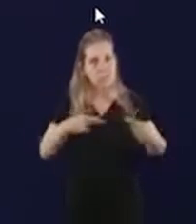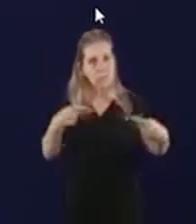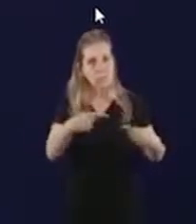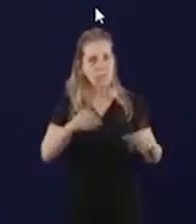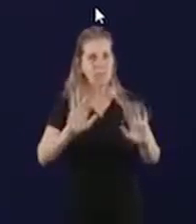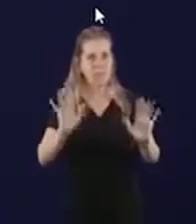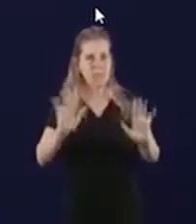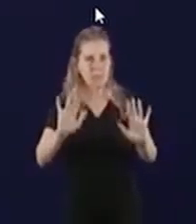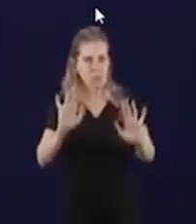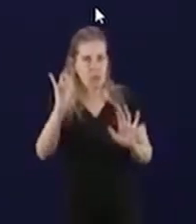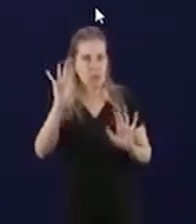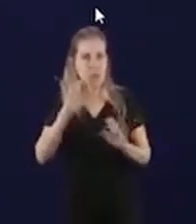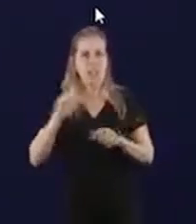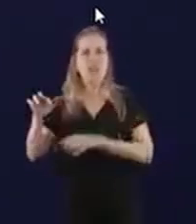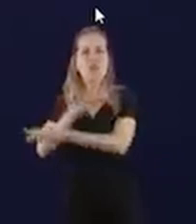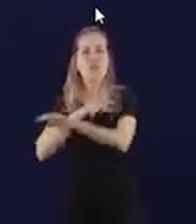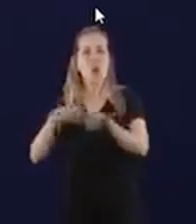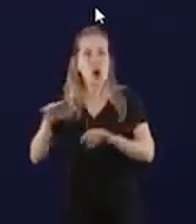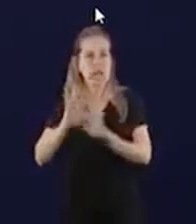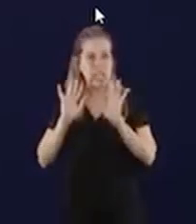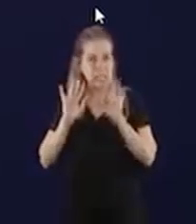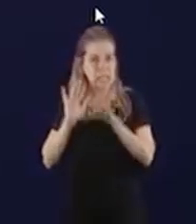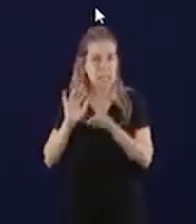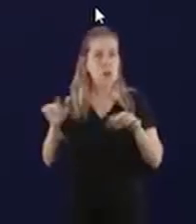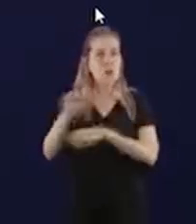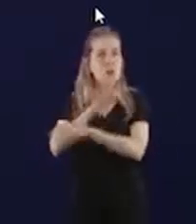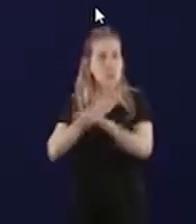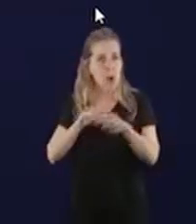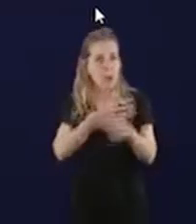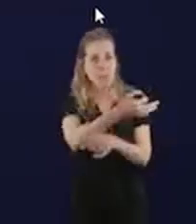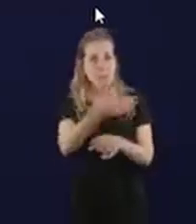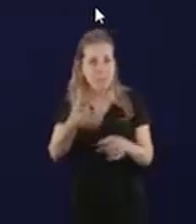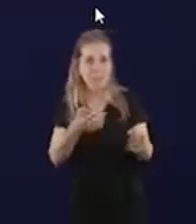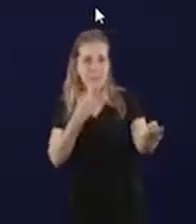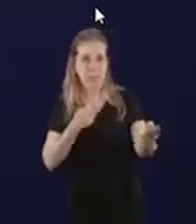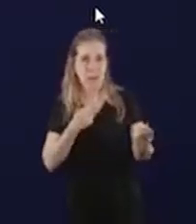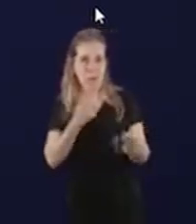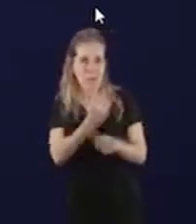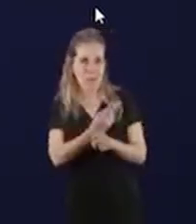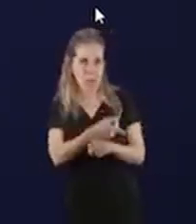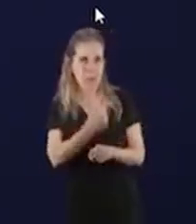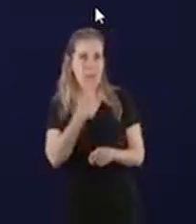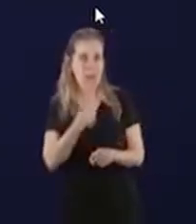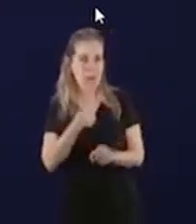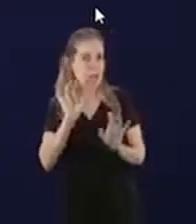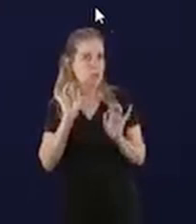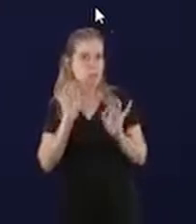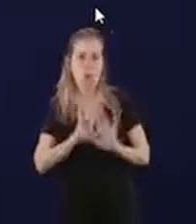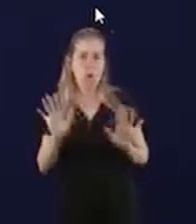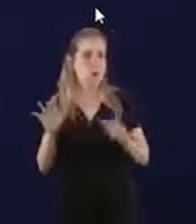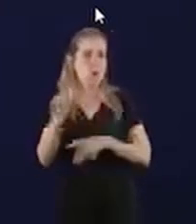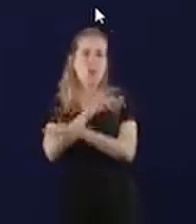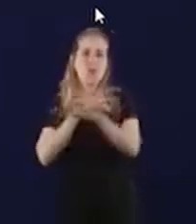rumor en en línea con los rumores es que efectivamente vos me hacés la segunda pregunta es solo un